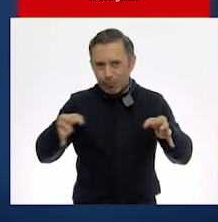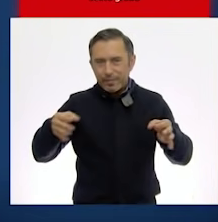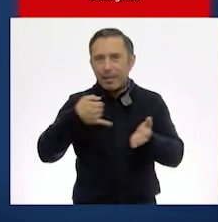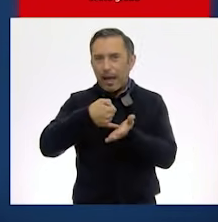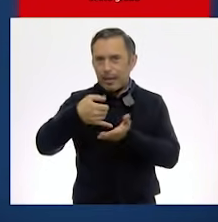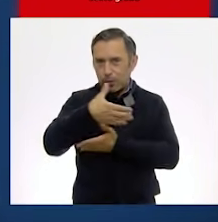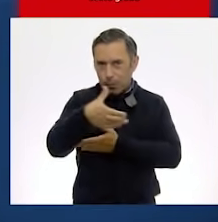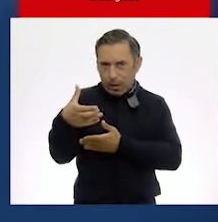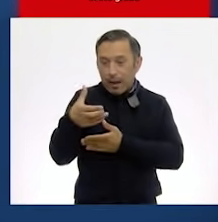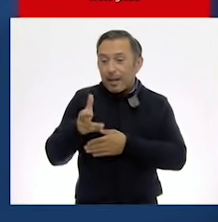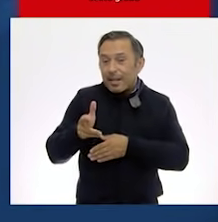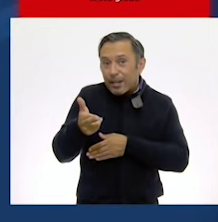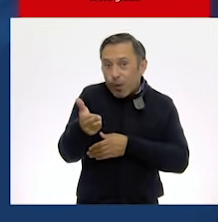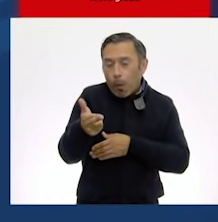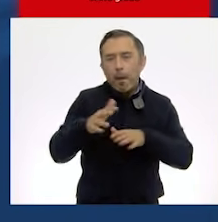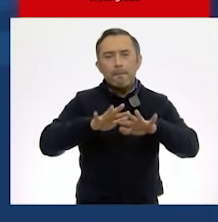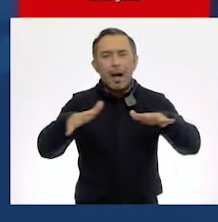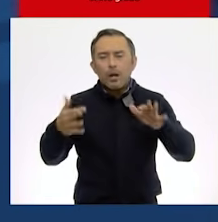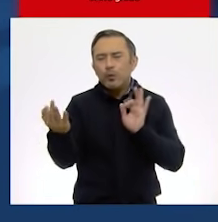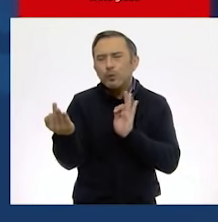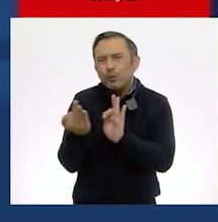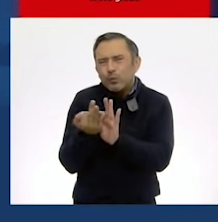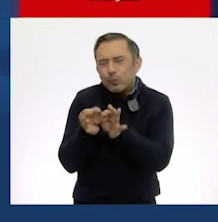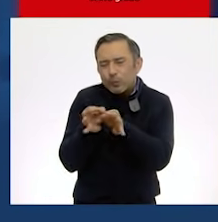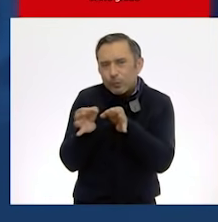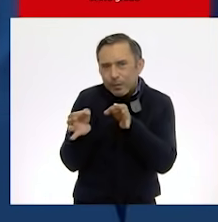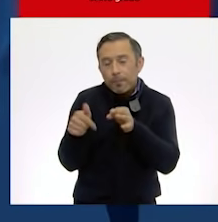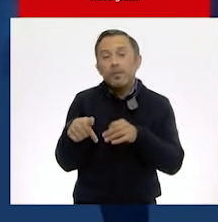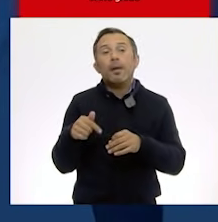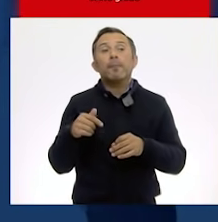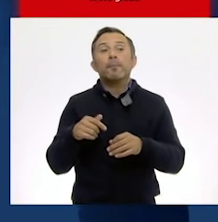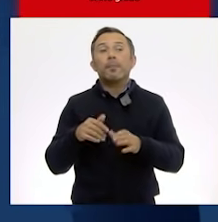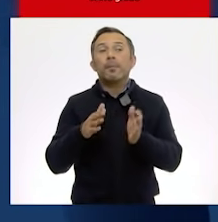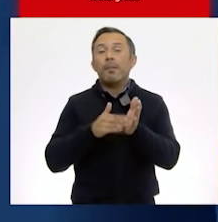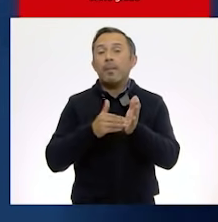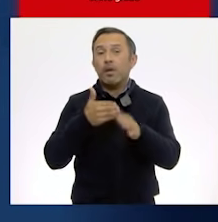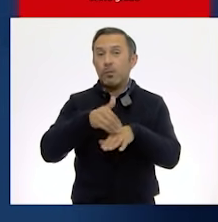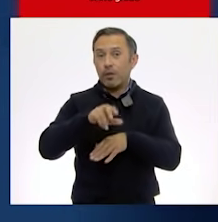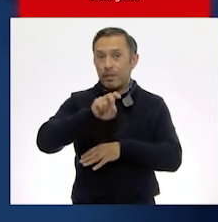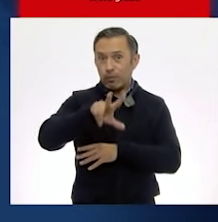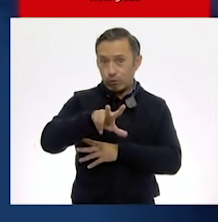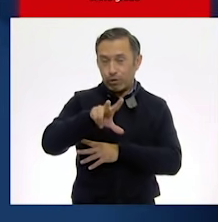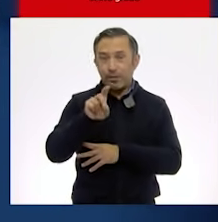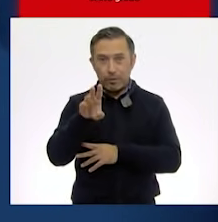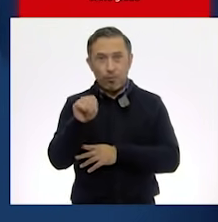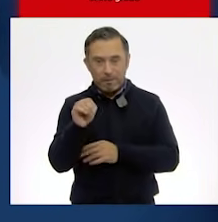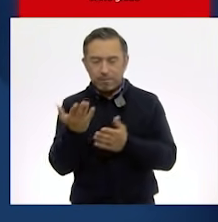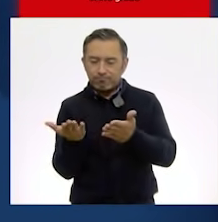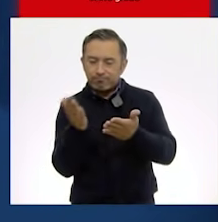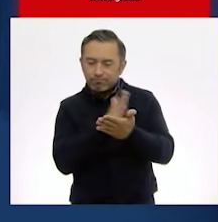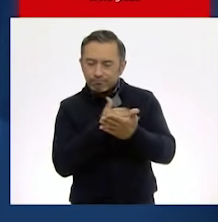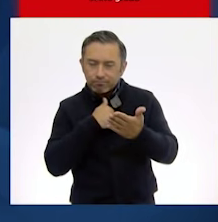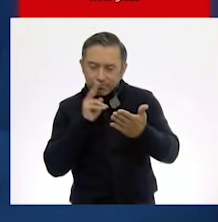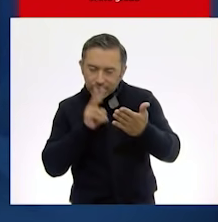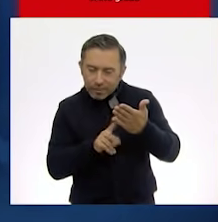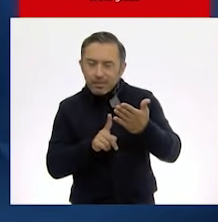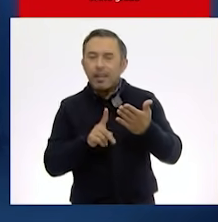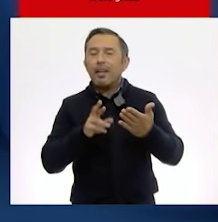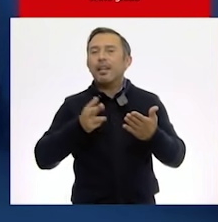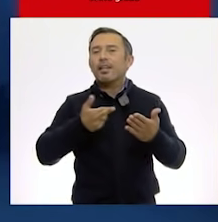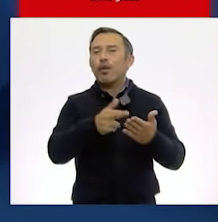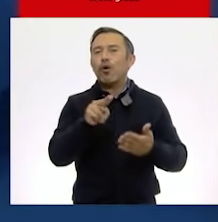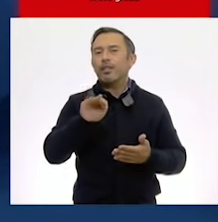ríos y el mar. Pasen las páginas 38 y 39 y observen las imágenes de la ribera del río